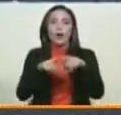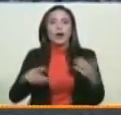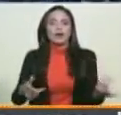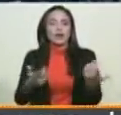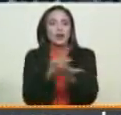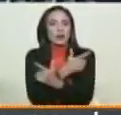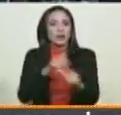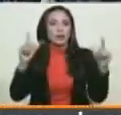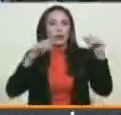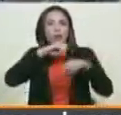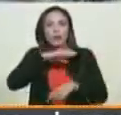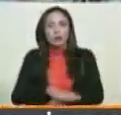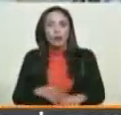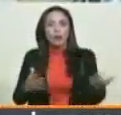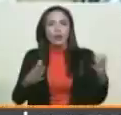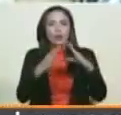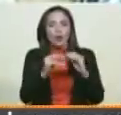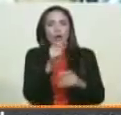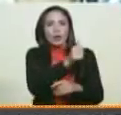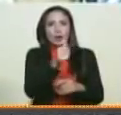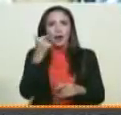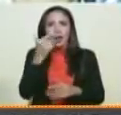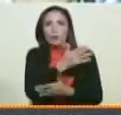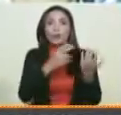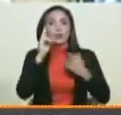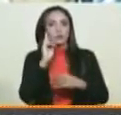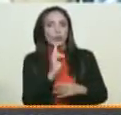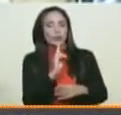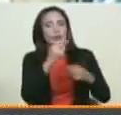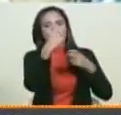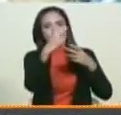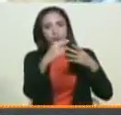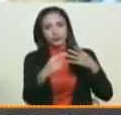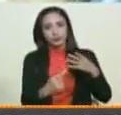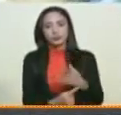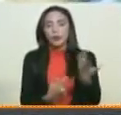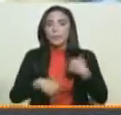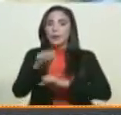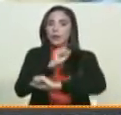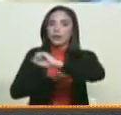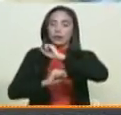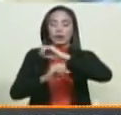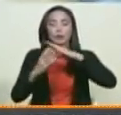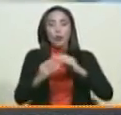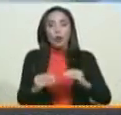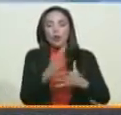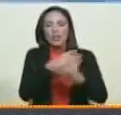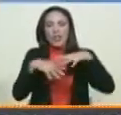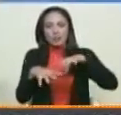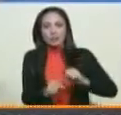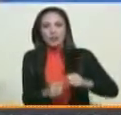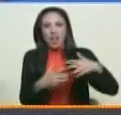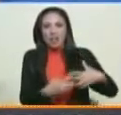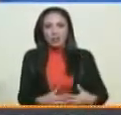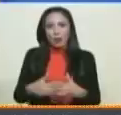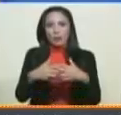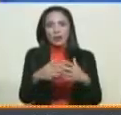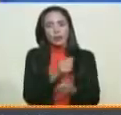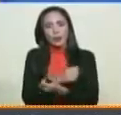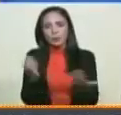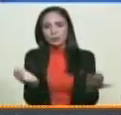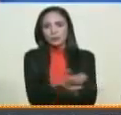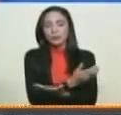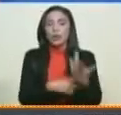libertadores para la patria grande, en contraposición con el anexionismo imperialista del monroísmo. Son